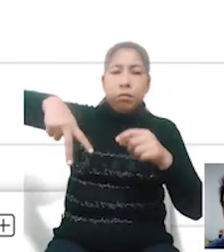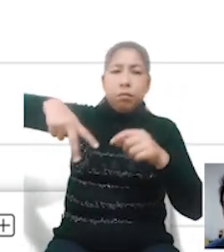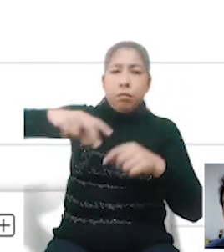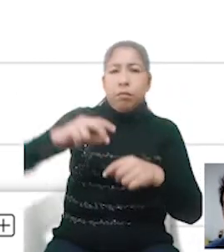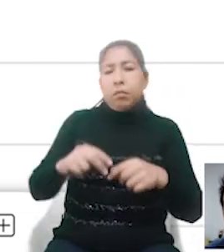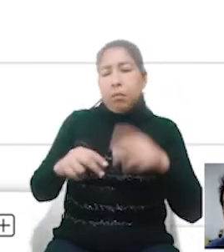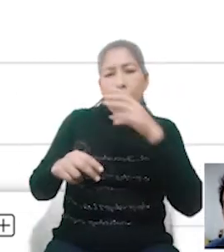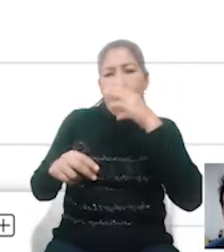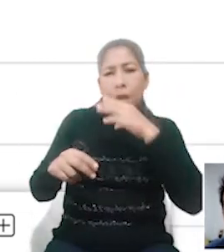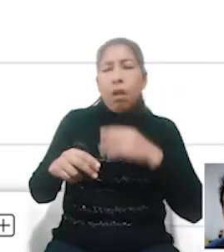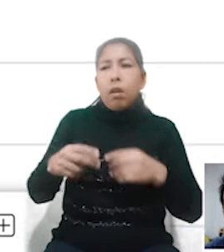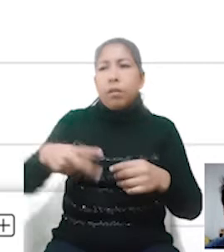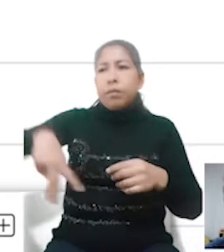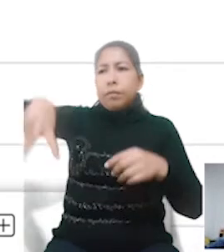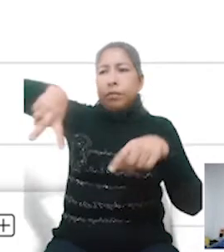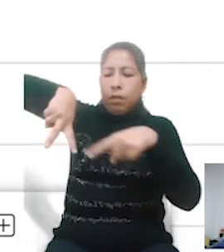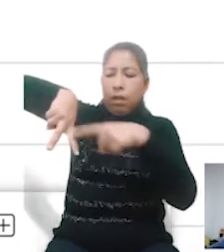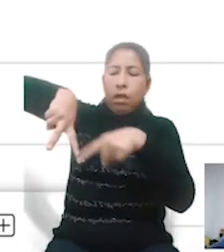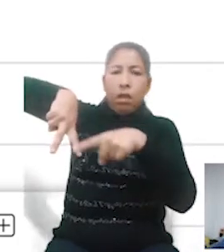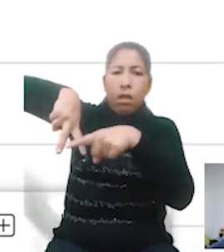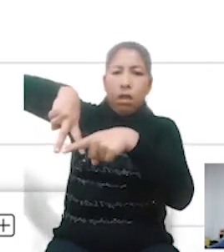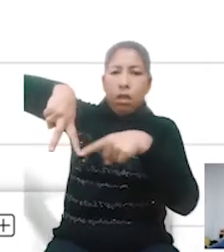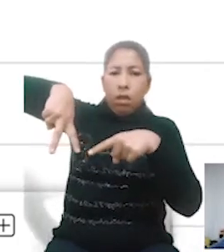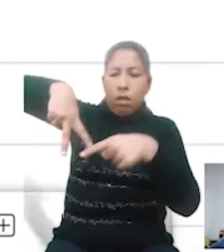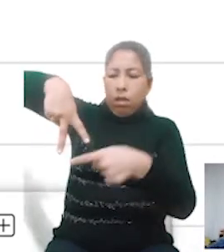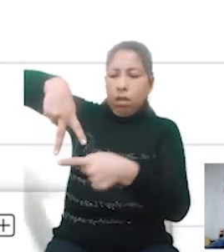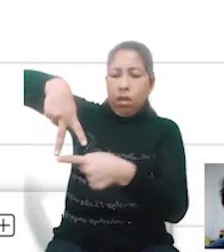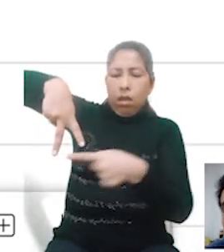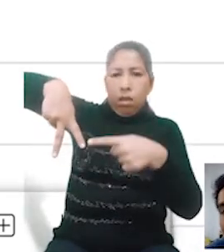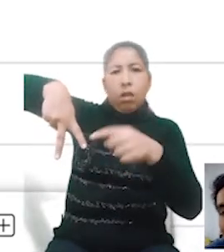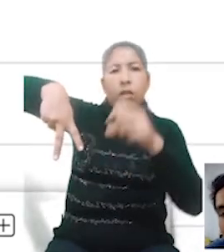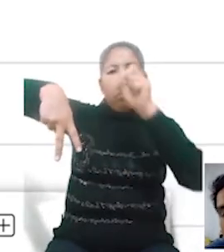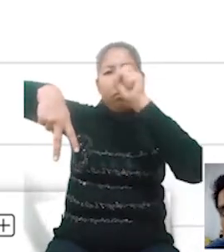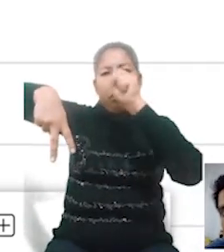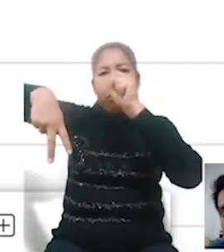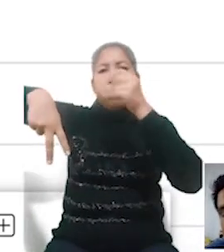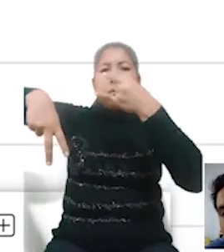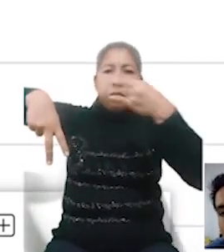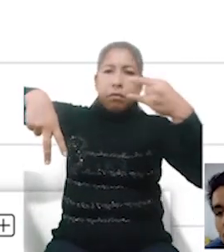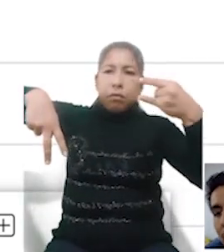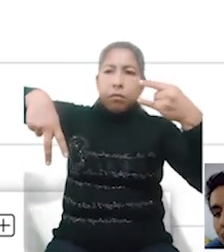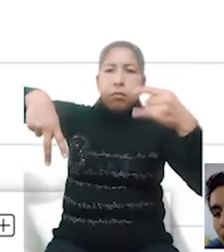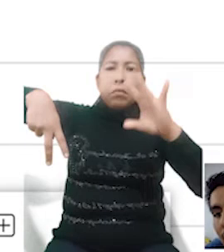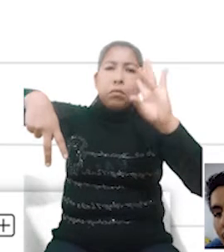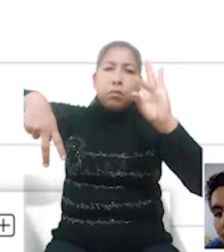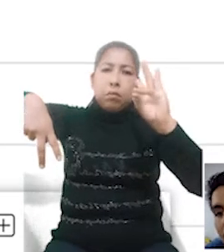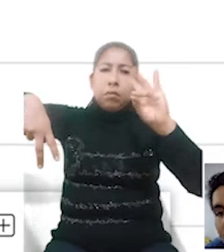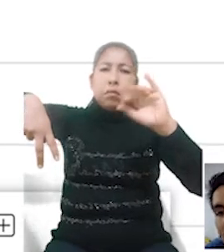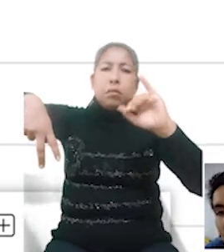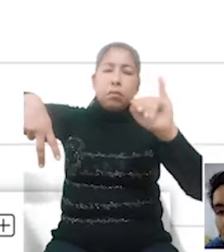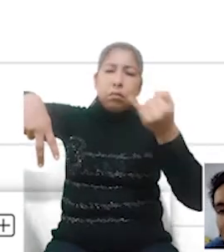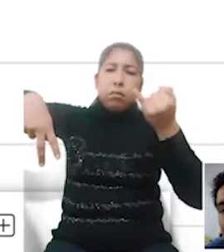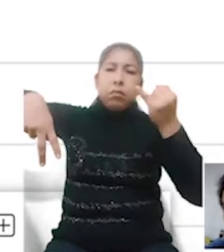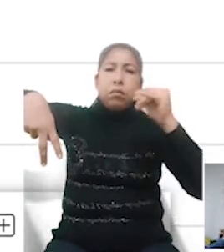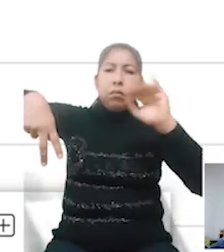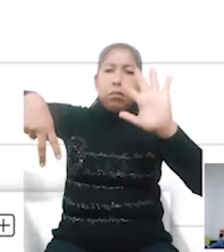Es decir, el radio es el dato a calcular. Mientras que el arco, la longitud del arco que describe el